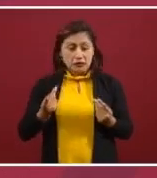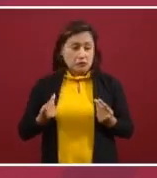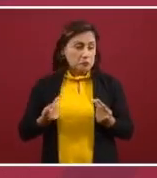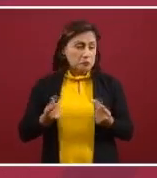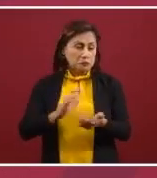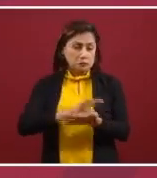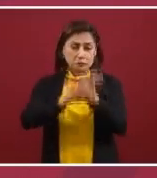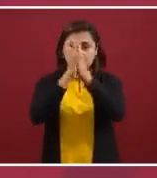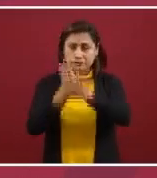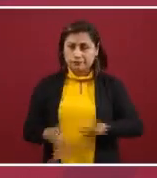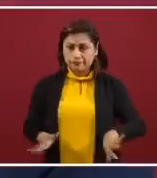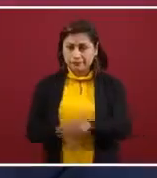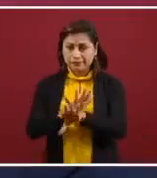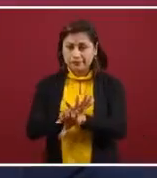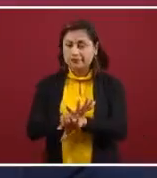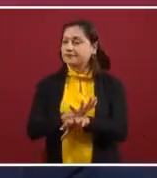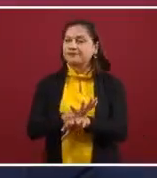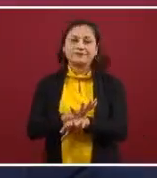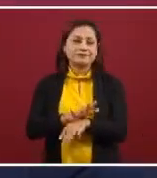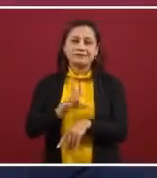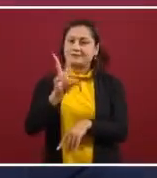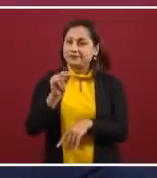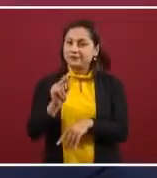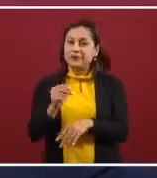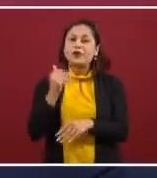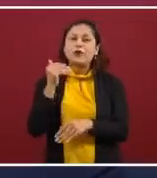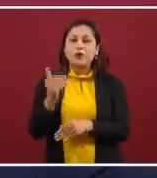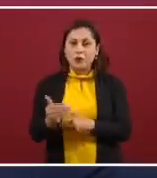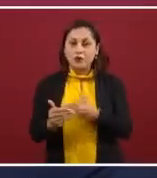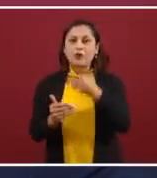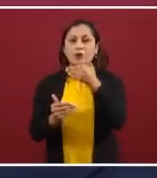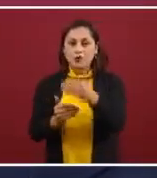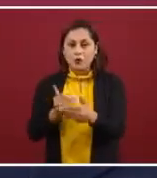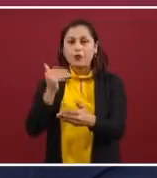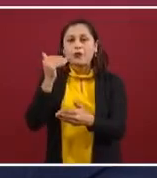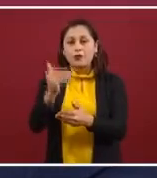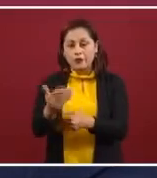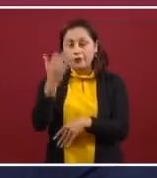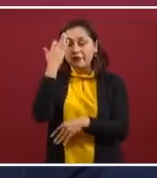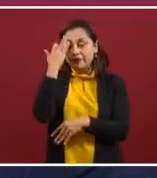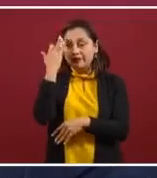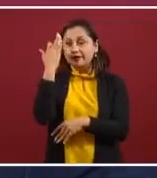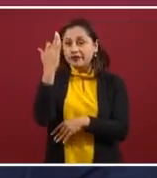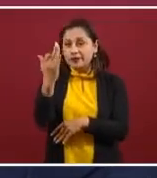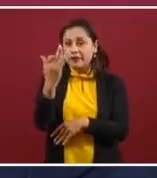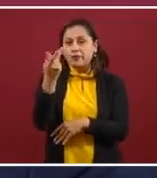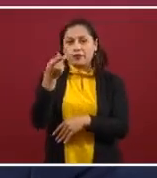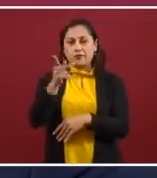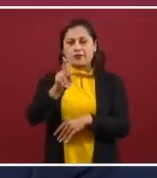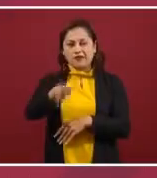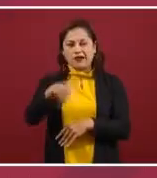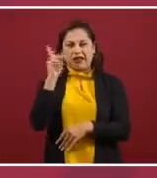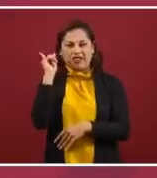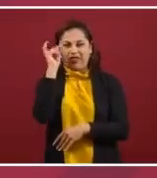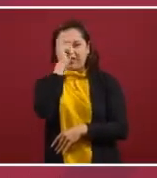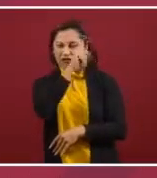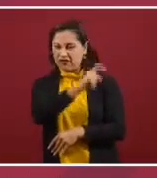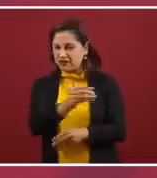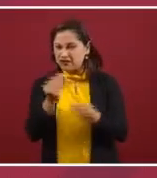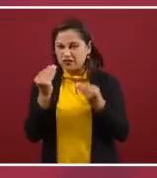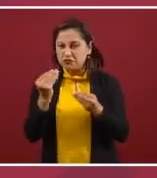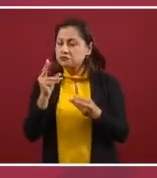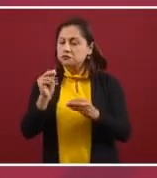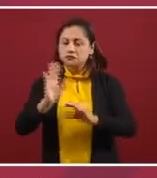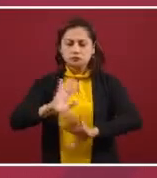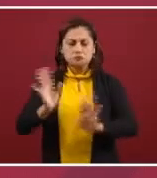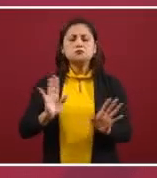lleva tiempo, pero tampoco es tan complejo. Yo estoy en ese sentido